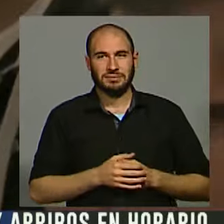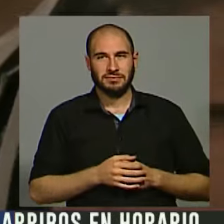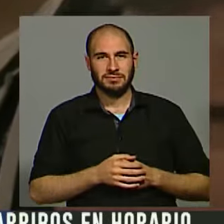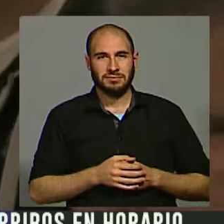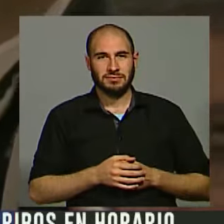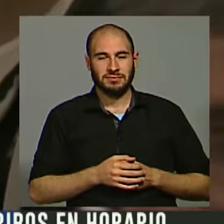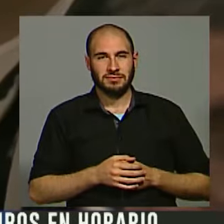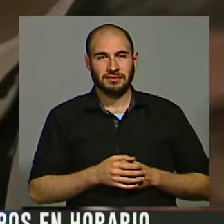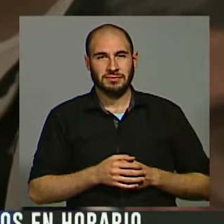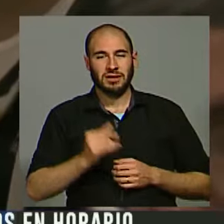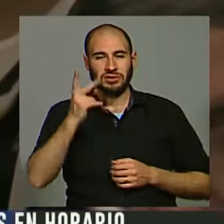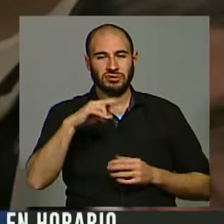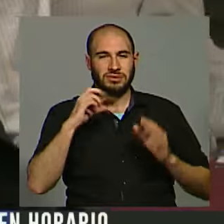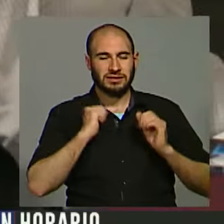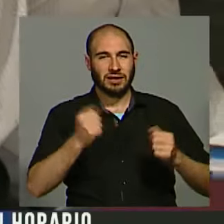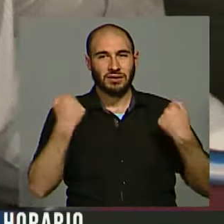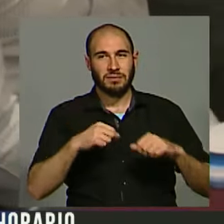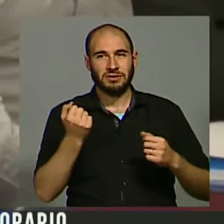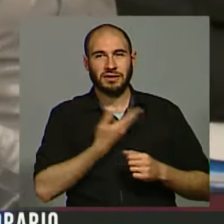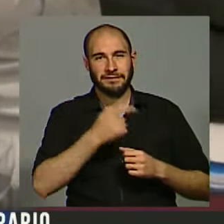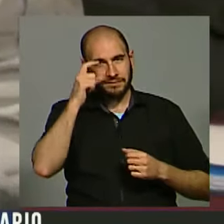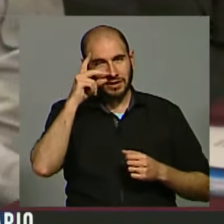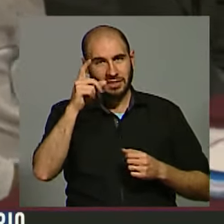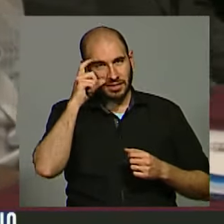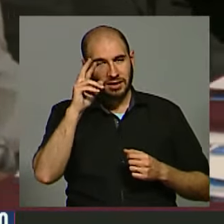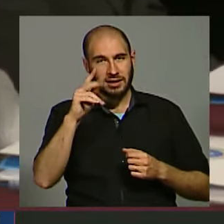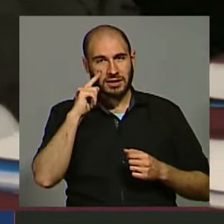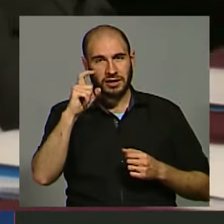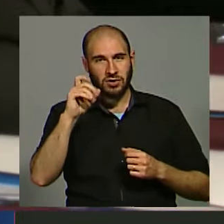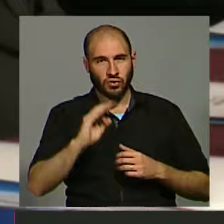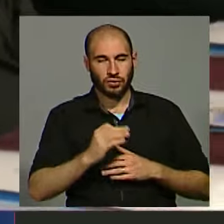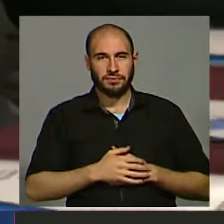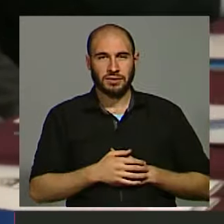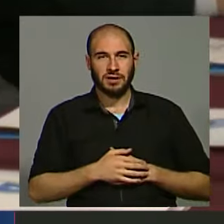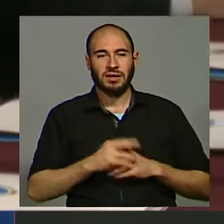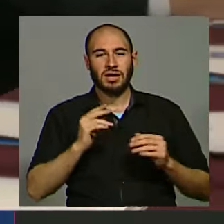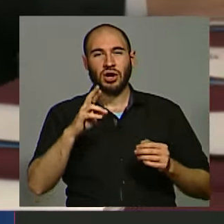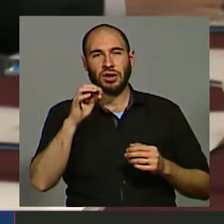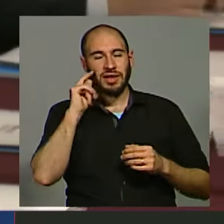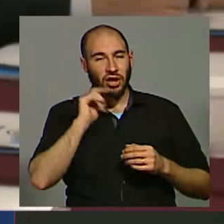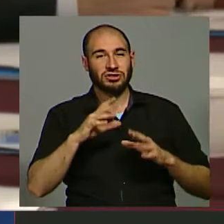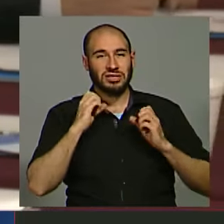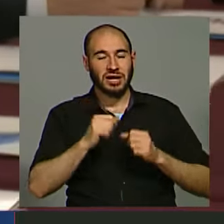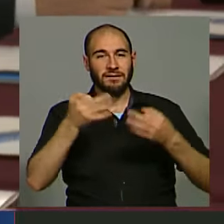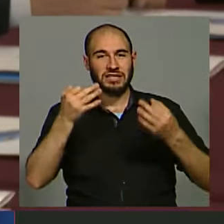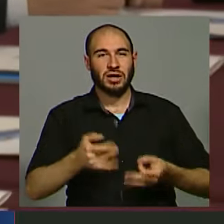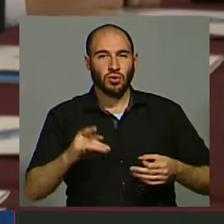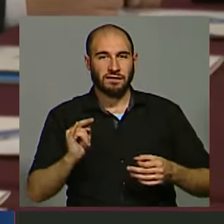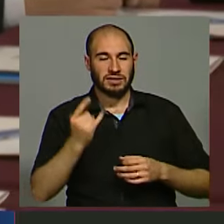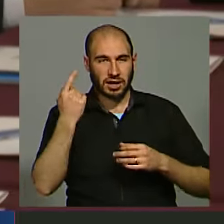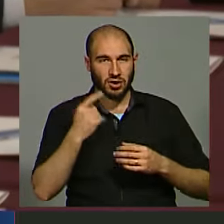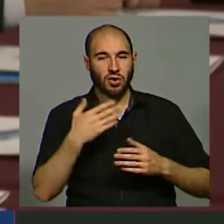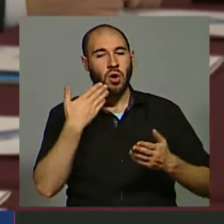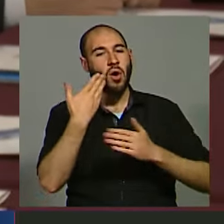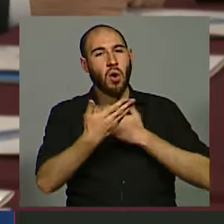el subsecretario de Deporte Federico Chapeta. Rodrigo Olmedo, el secretario de Bienestar Universitario,